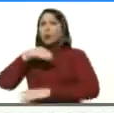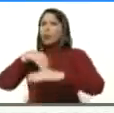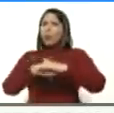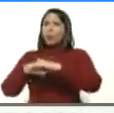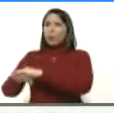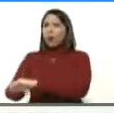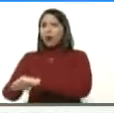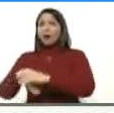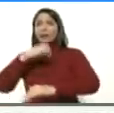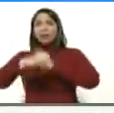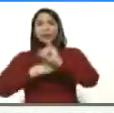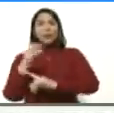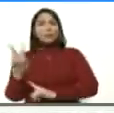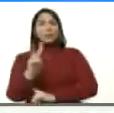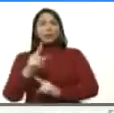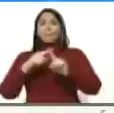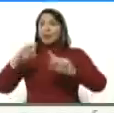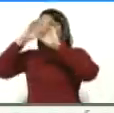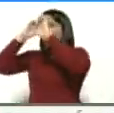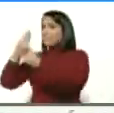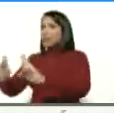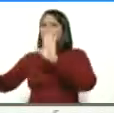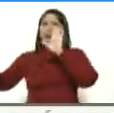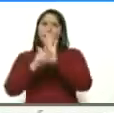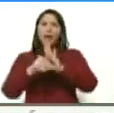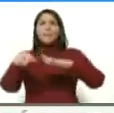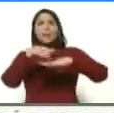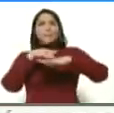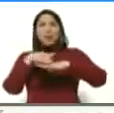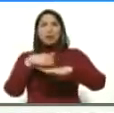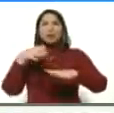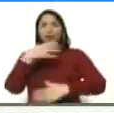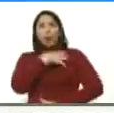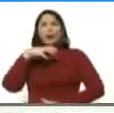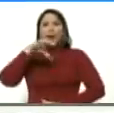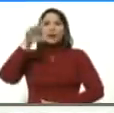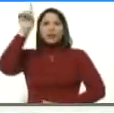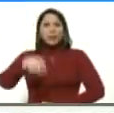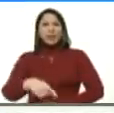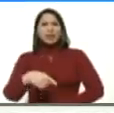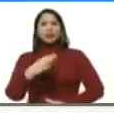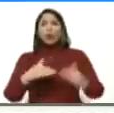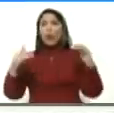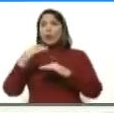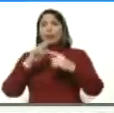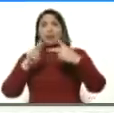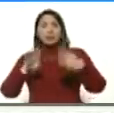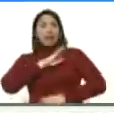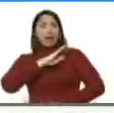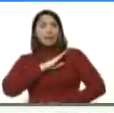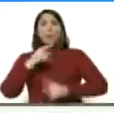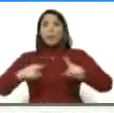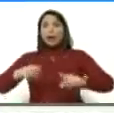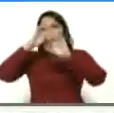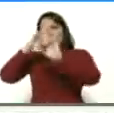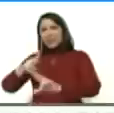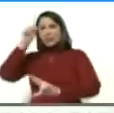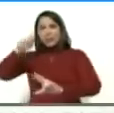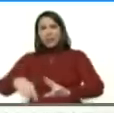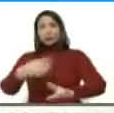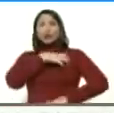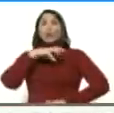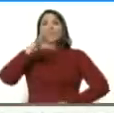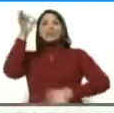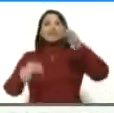internacionales de Venezuela, para que se respete la ley de inmunidad soberana sobre las reservas, para que se respete la